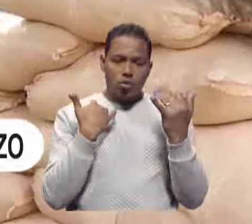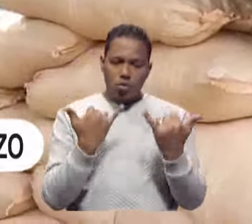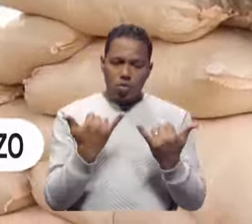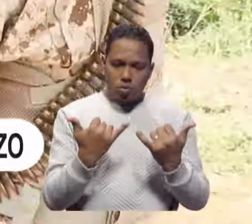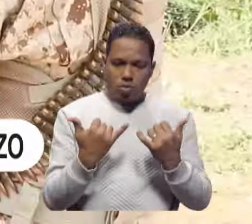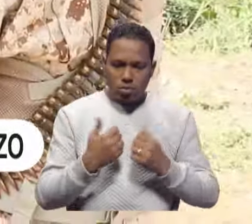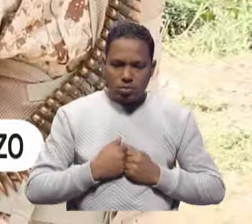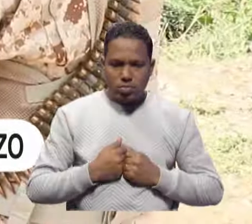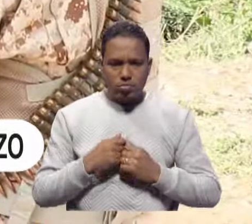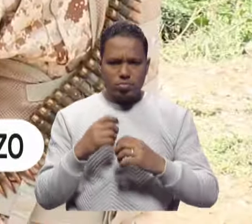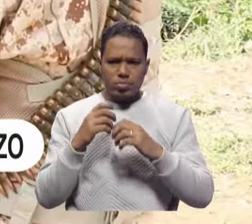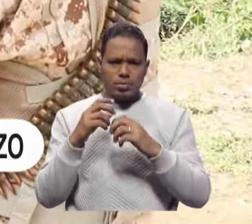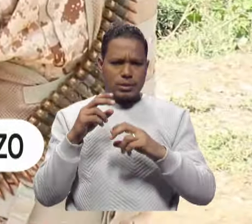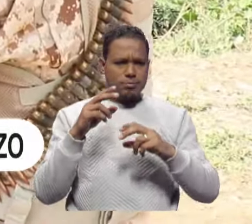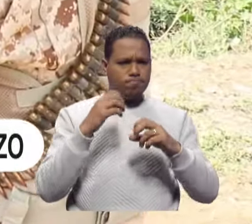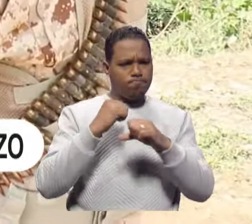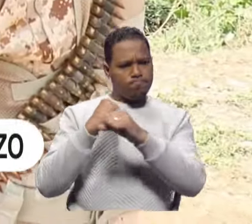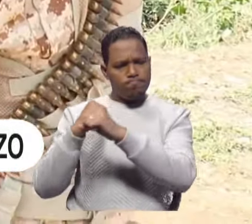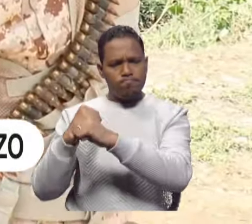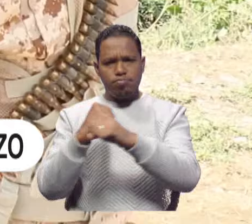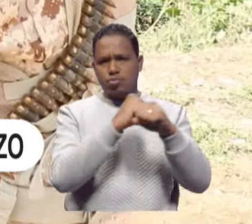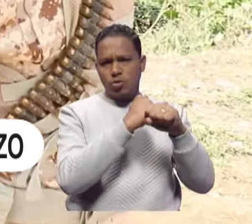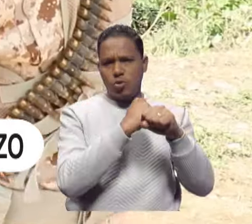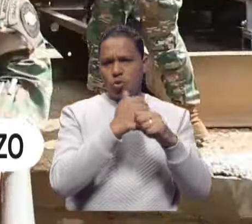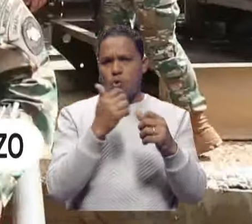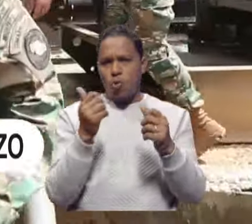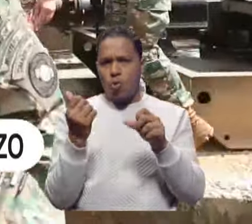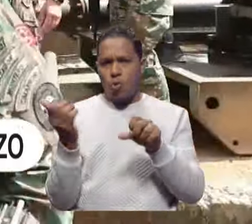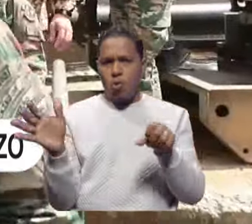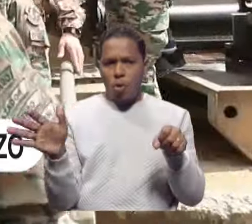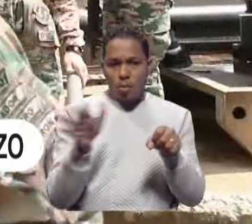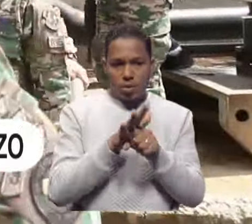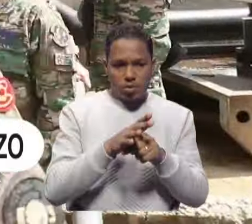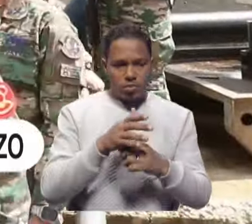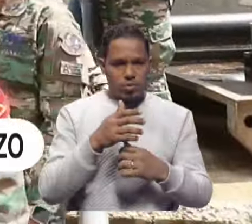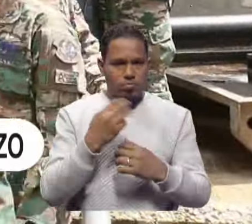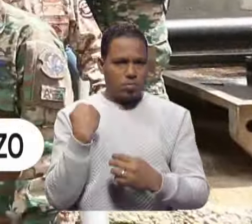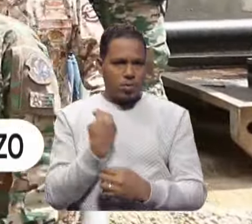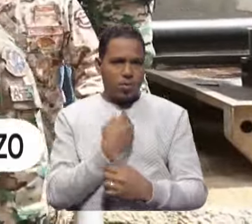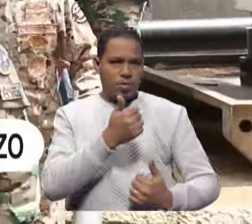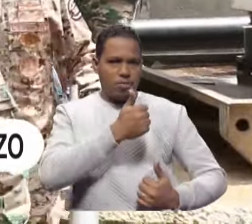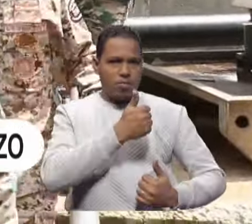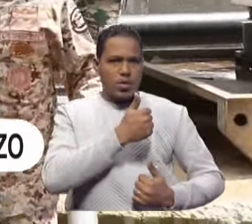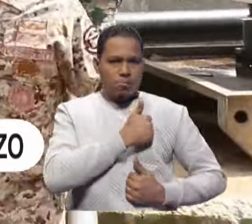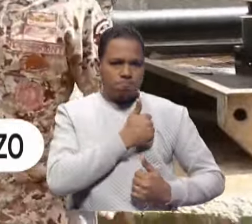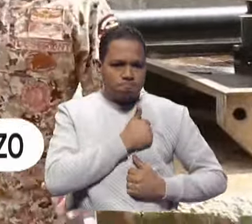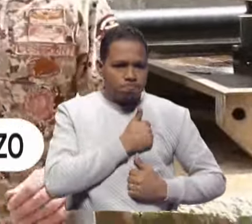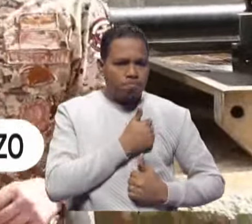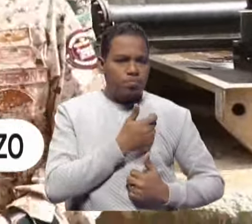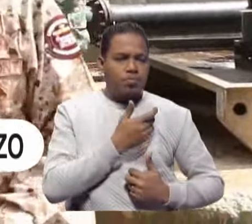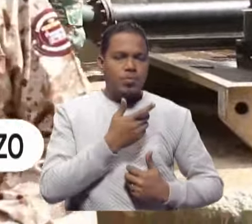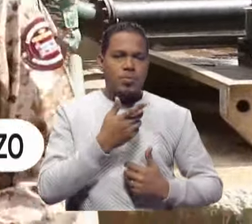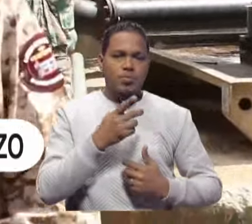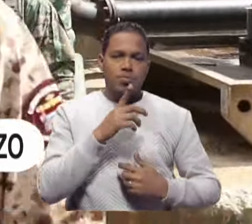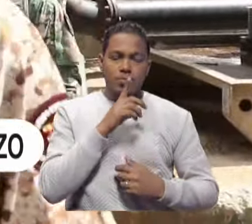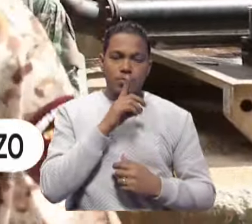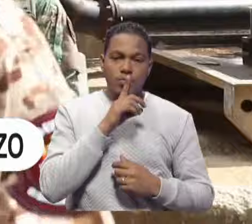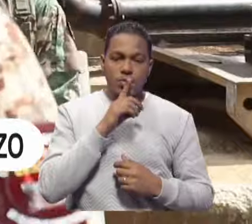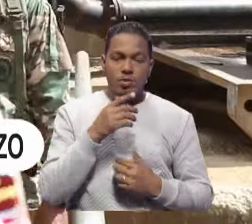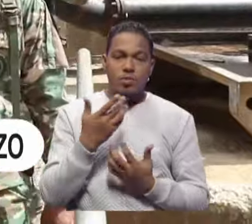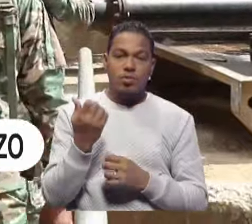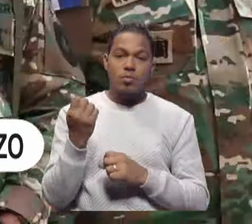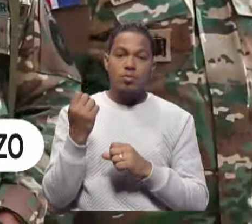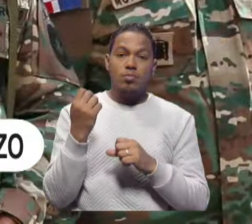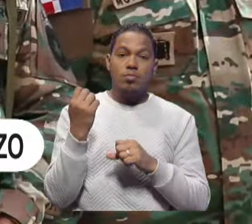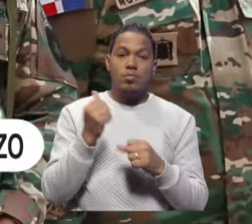celosamente custodiada por miembros de las Fuerzas Armadas que permanecen aquí apostados para salvaguardar lo que es